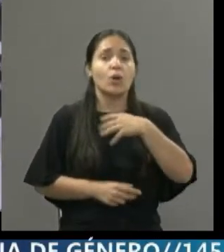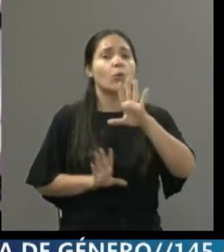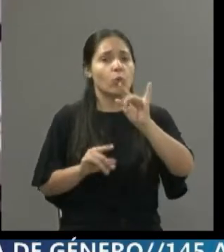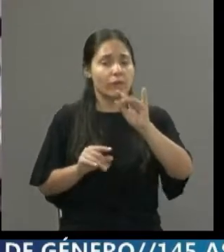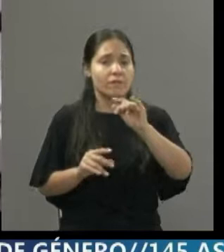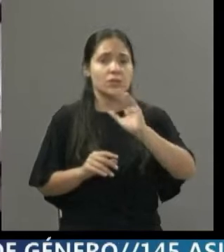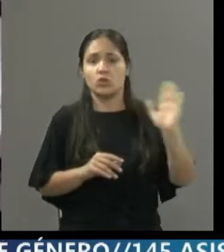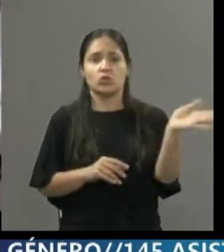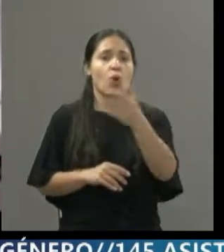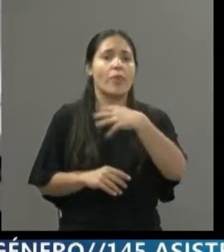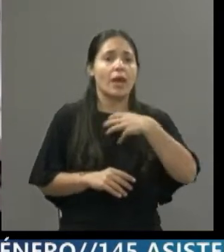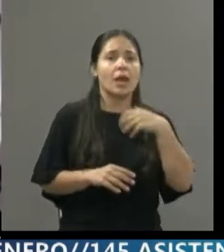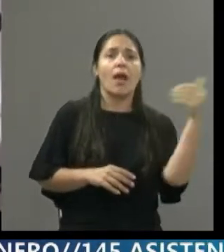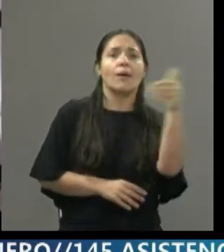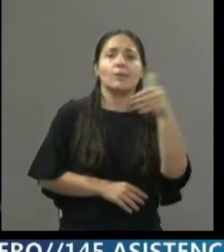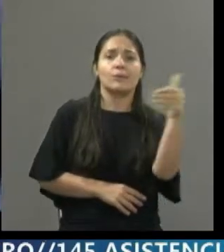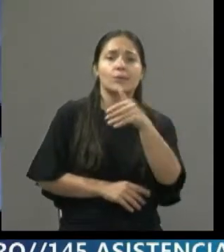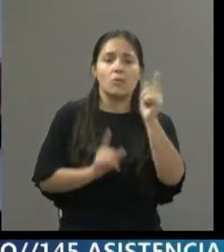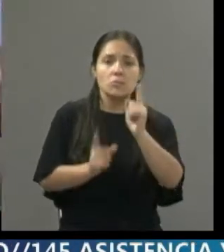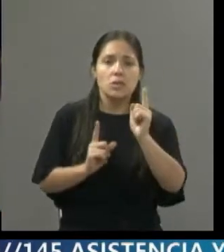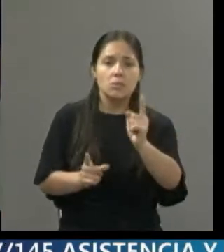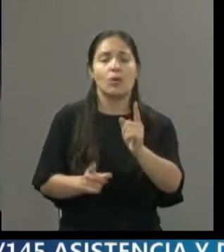ejemplo, o asistiendo a clases.